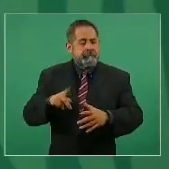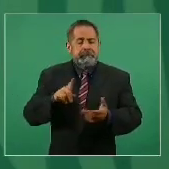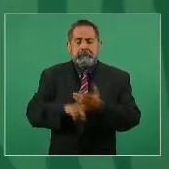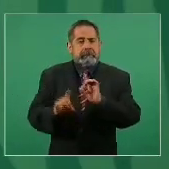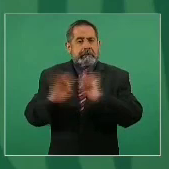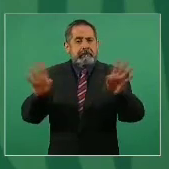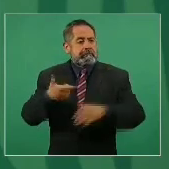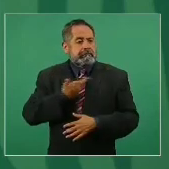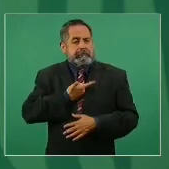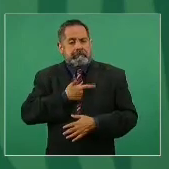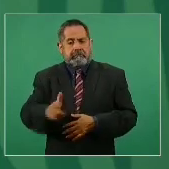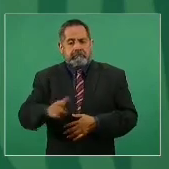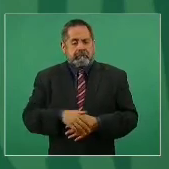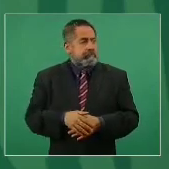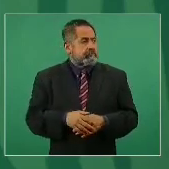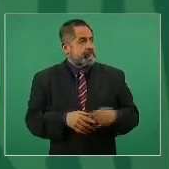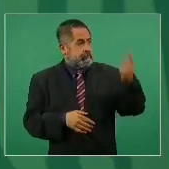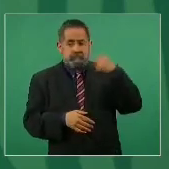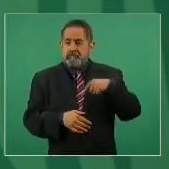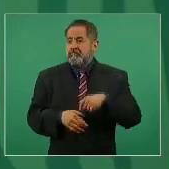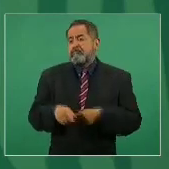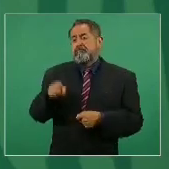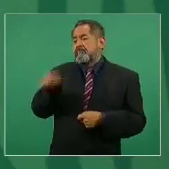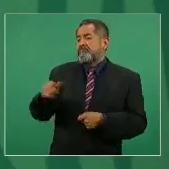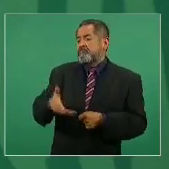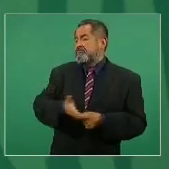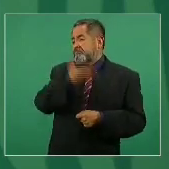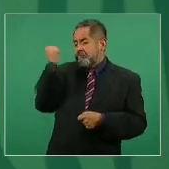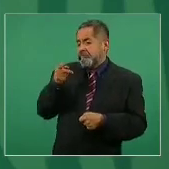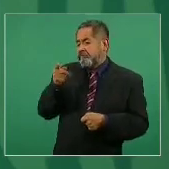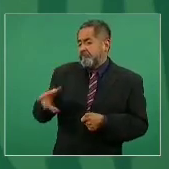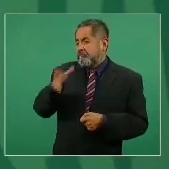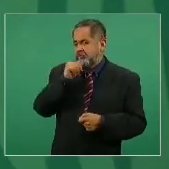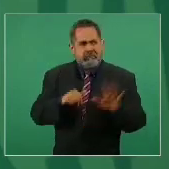No les gusta que los descalifiquen antes de